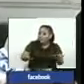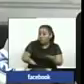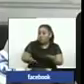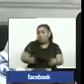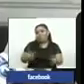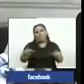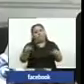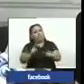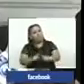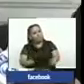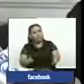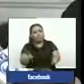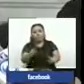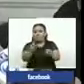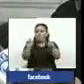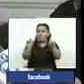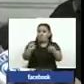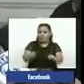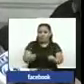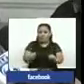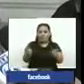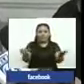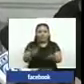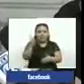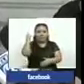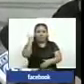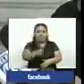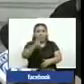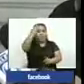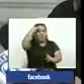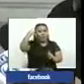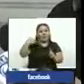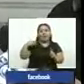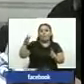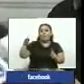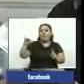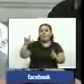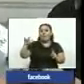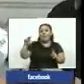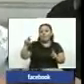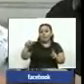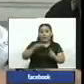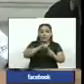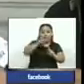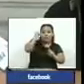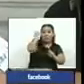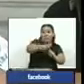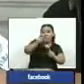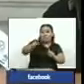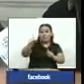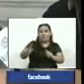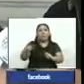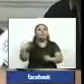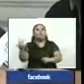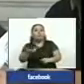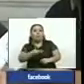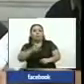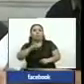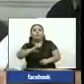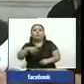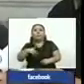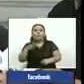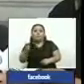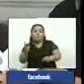Ahora tampoco se puede hacer lo que pretende la diputada Milena Mayorga, que a nosotros los empresarios tengamos que pagar por las